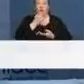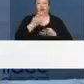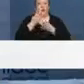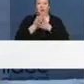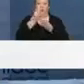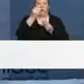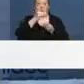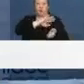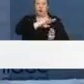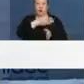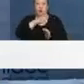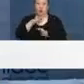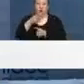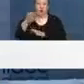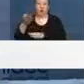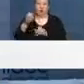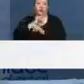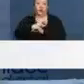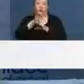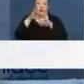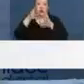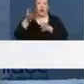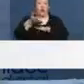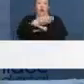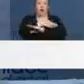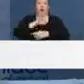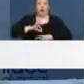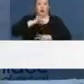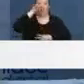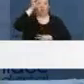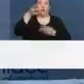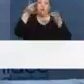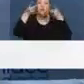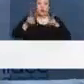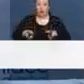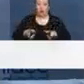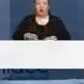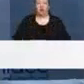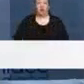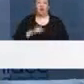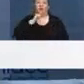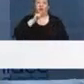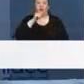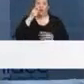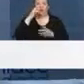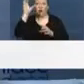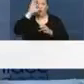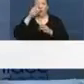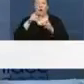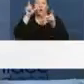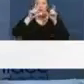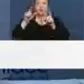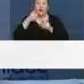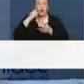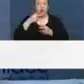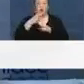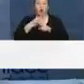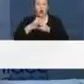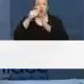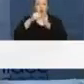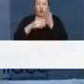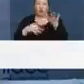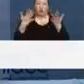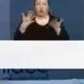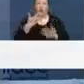muertos que 15 puntos durante la pandemia todavía no identificado 60 muertos no identificado por un